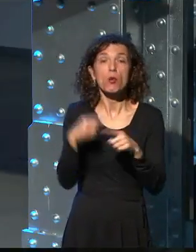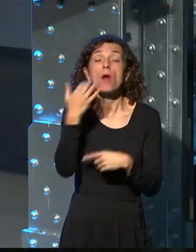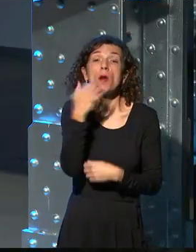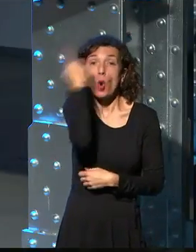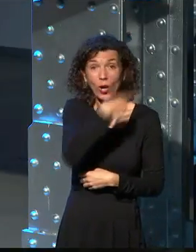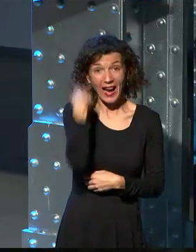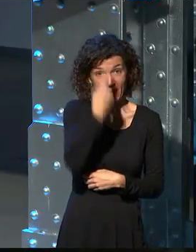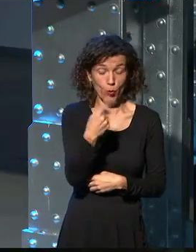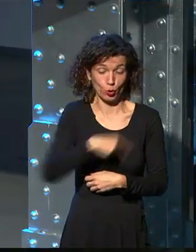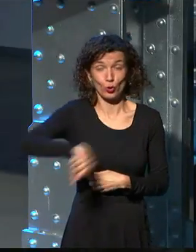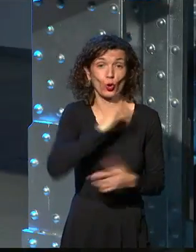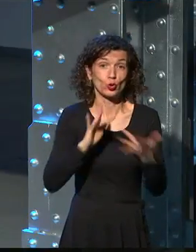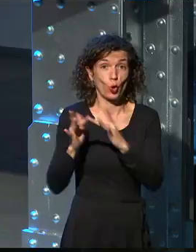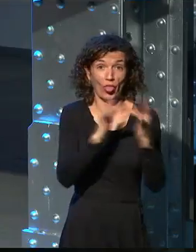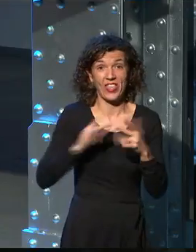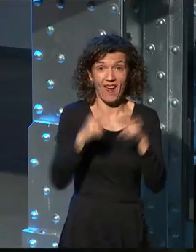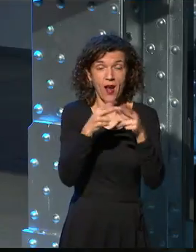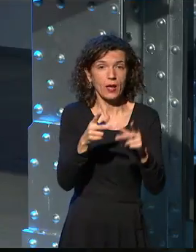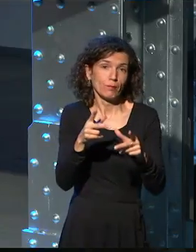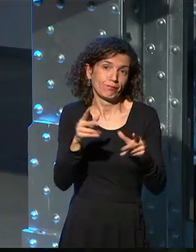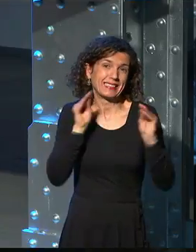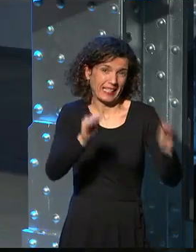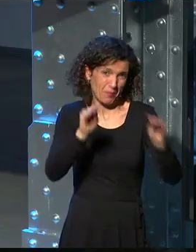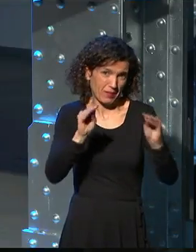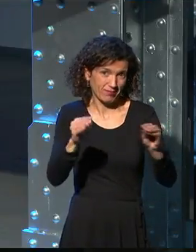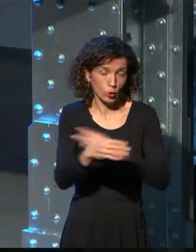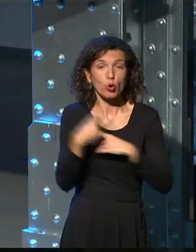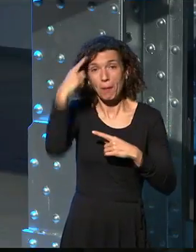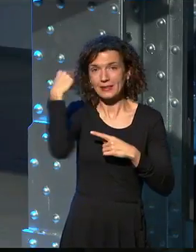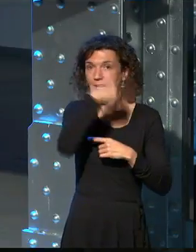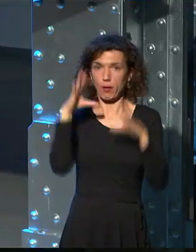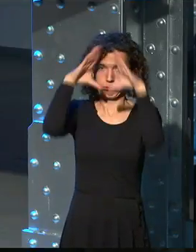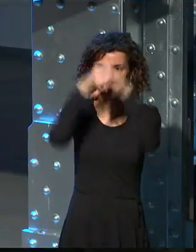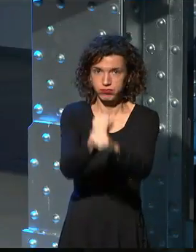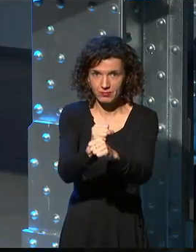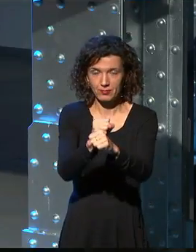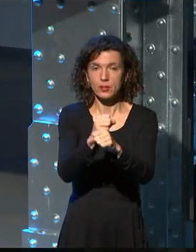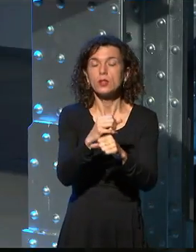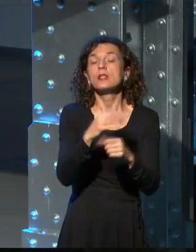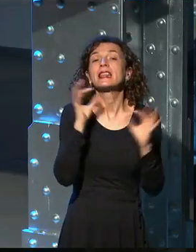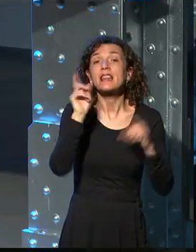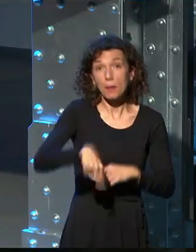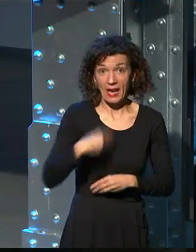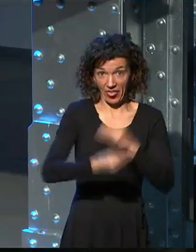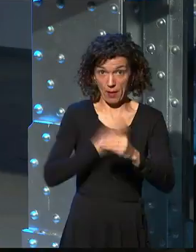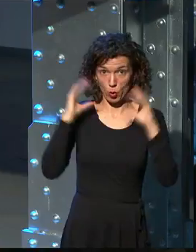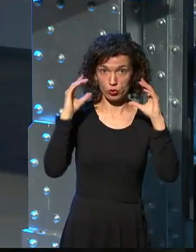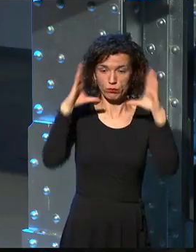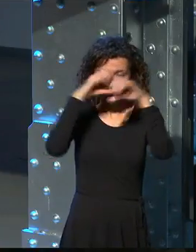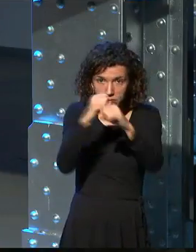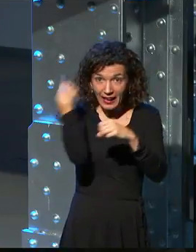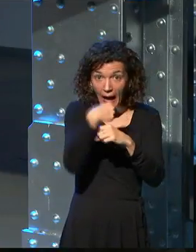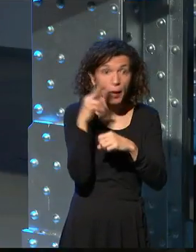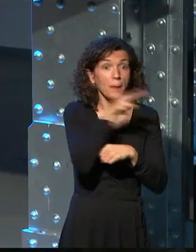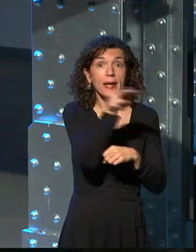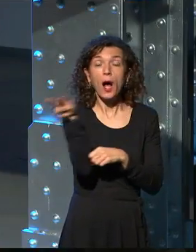que, como animales sociales que somos, nos llaman la atención, focalizamos nuestra atención en las caras. Y por el hecho de hacer esto, seguramente